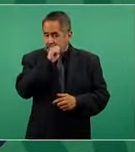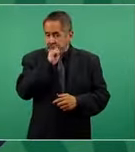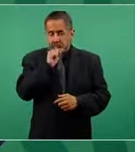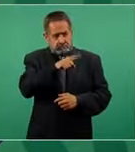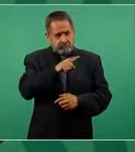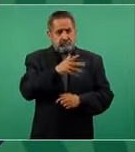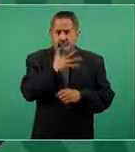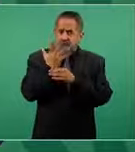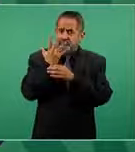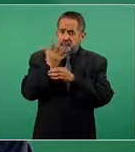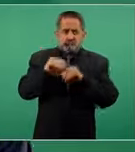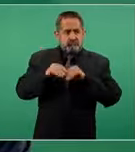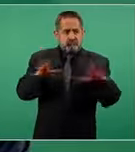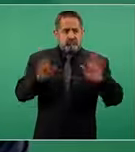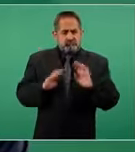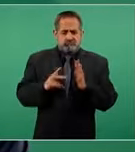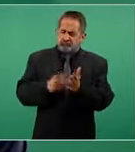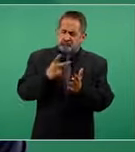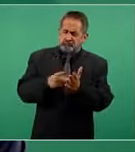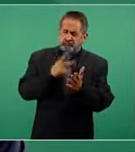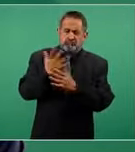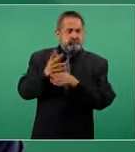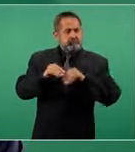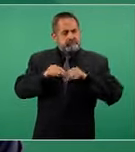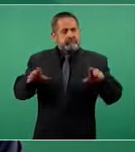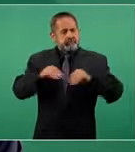dado a conocer muchas veces,